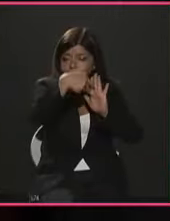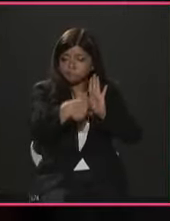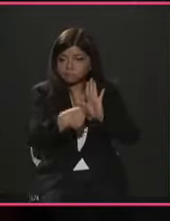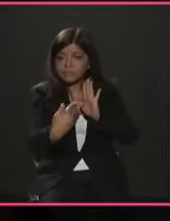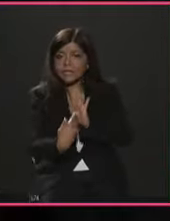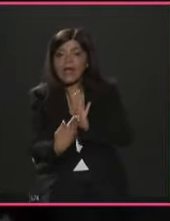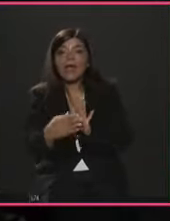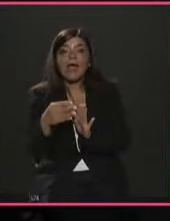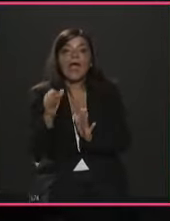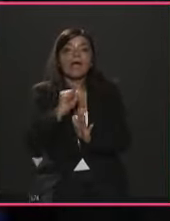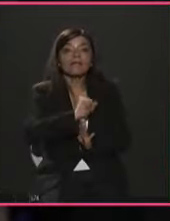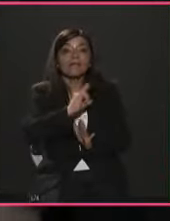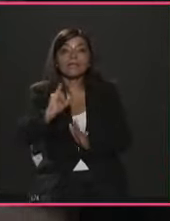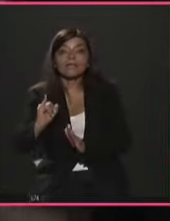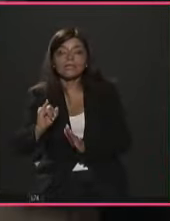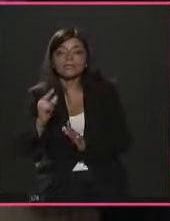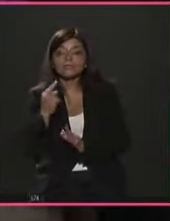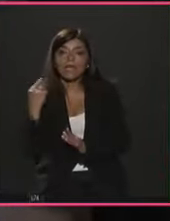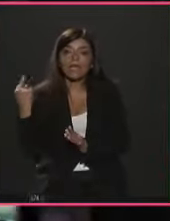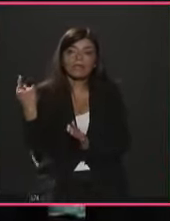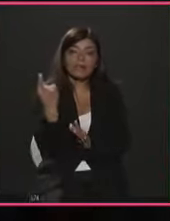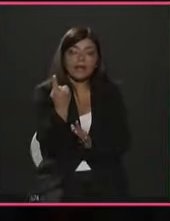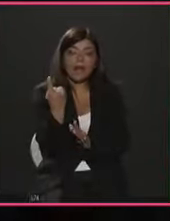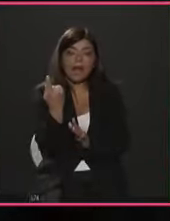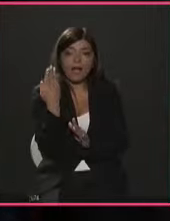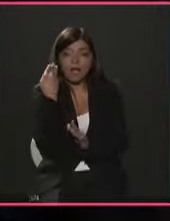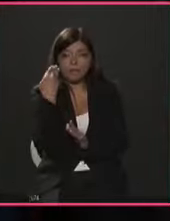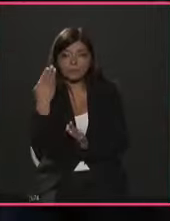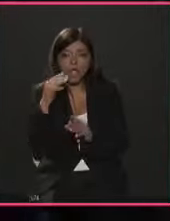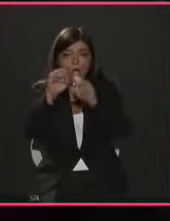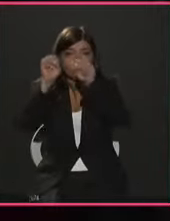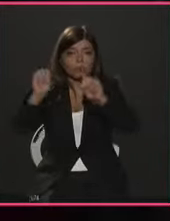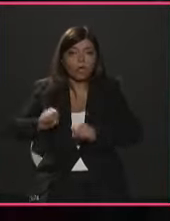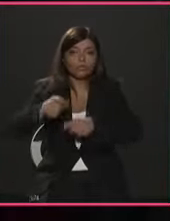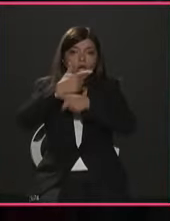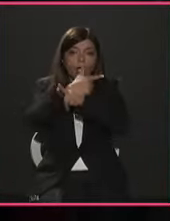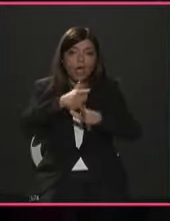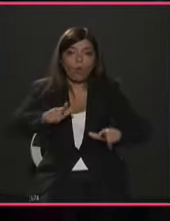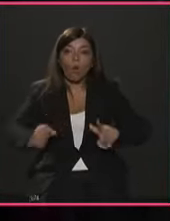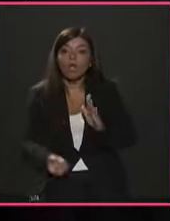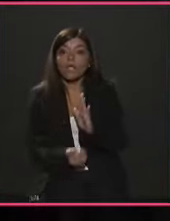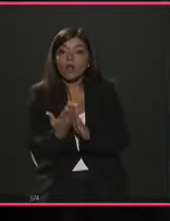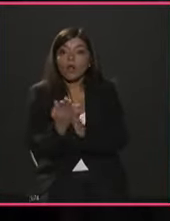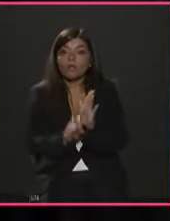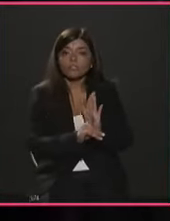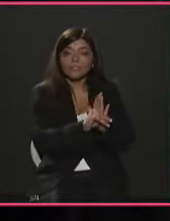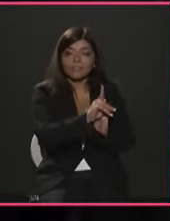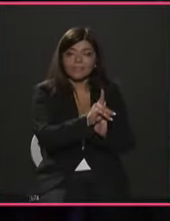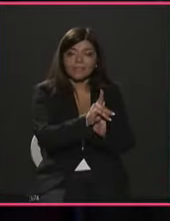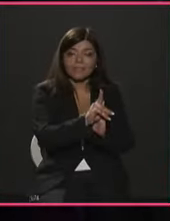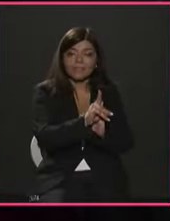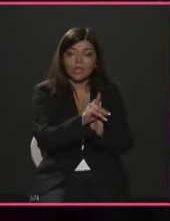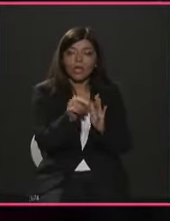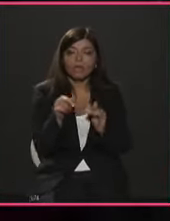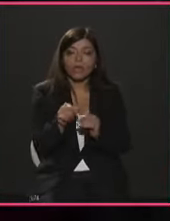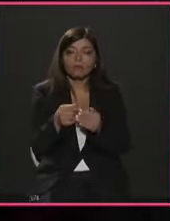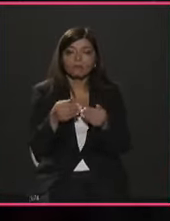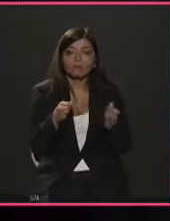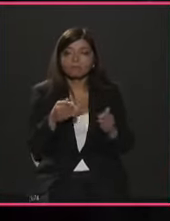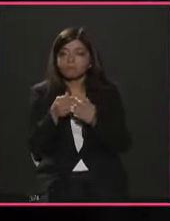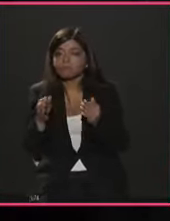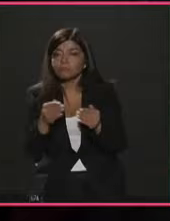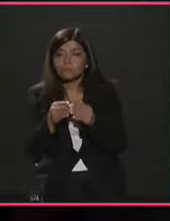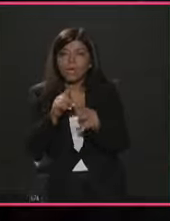artificial en su versión generativa verdad y con estos modelos de lenguaje nuevos que se han desarrollado ha abierto